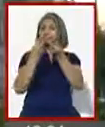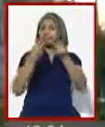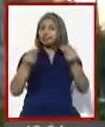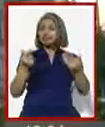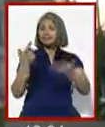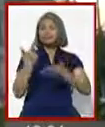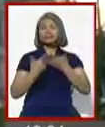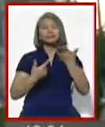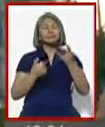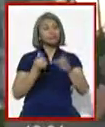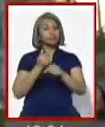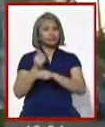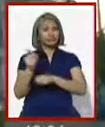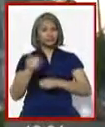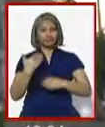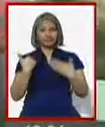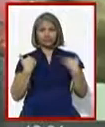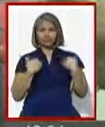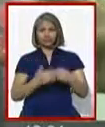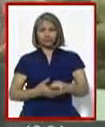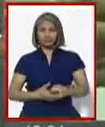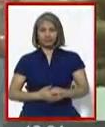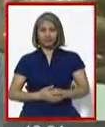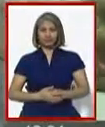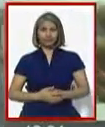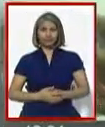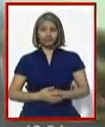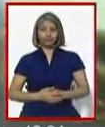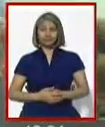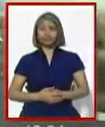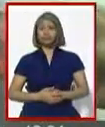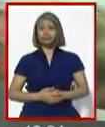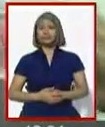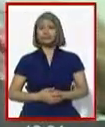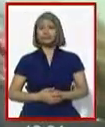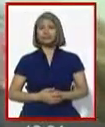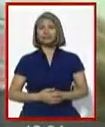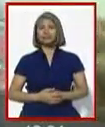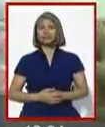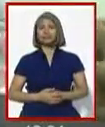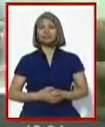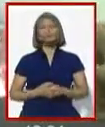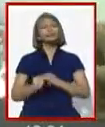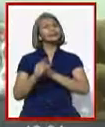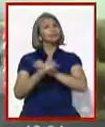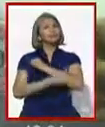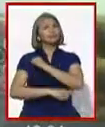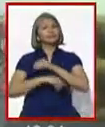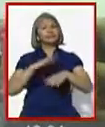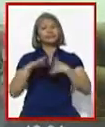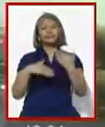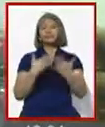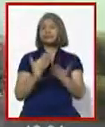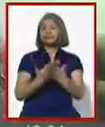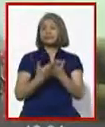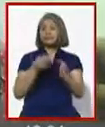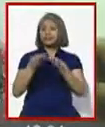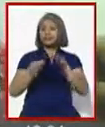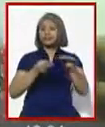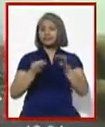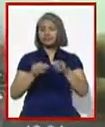el tipo de delito y la culpabilidad y la sanción. Eso